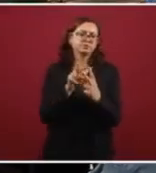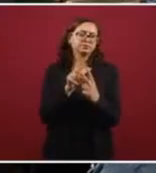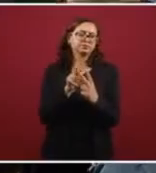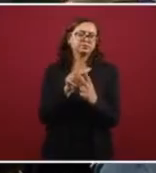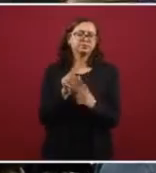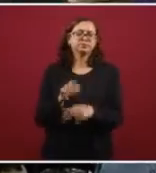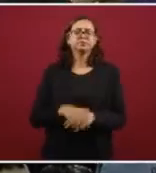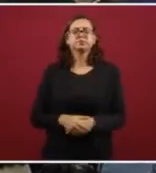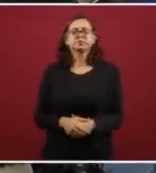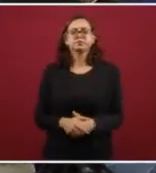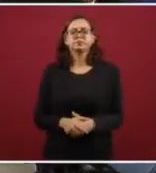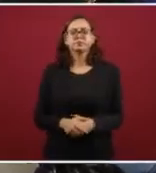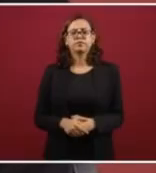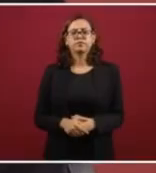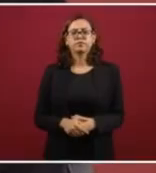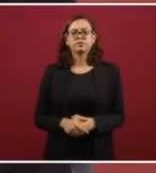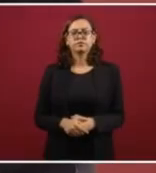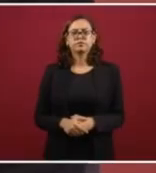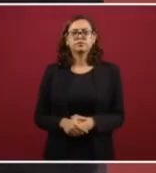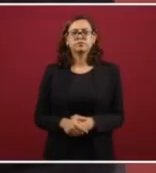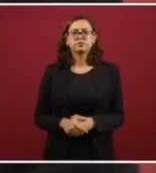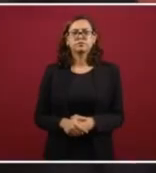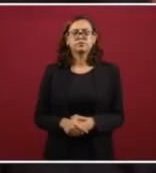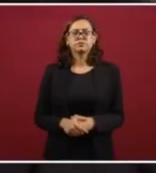exfuncionaria. No